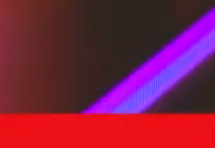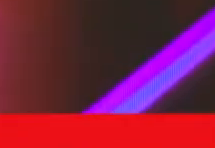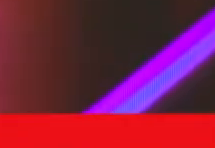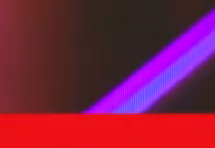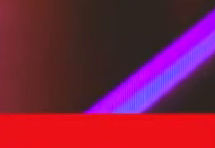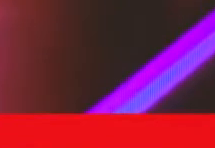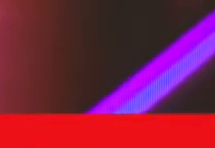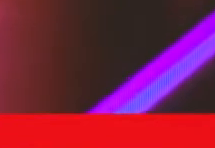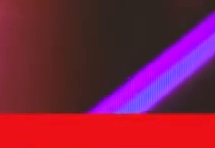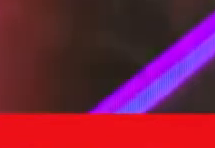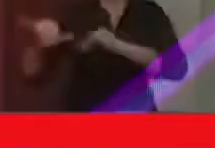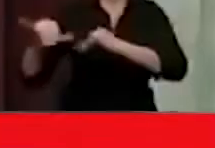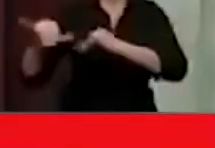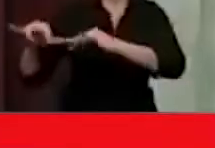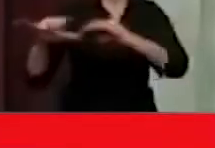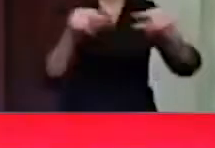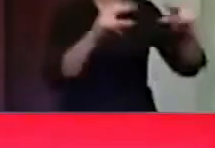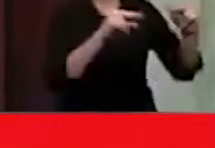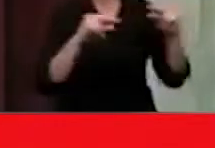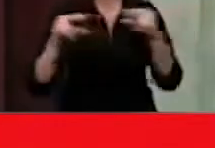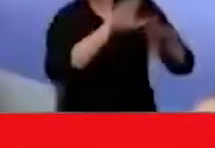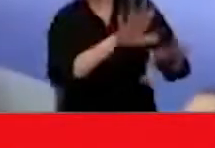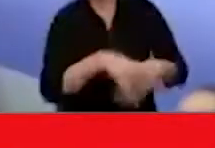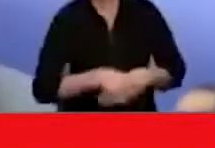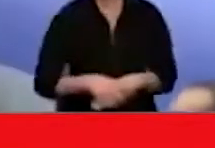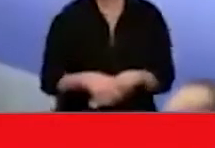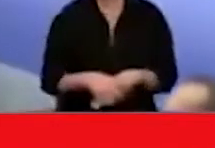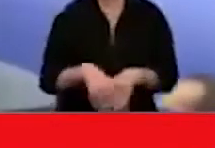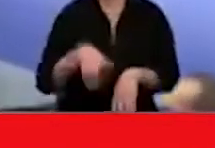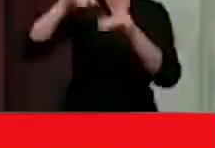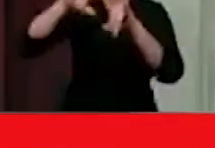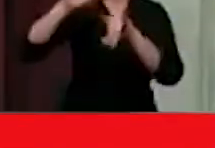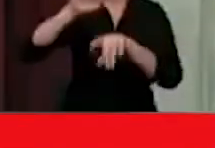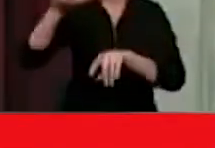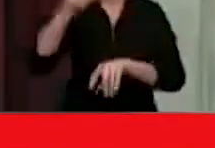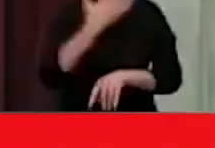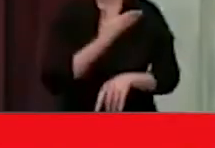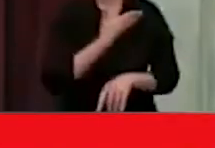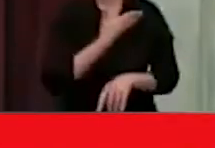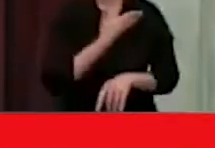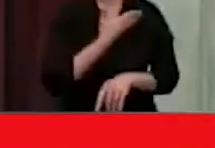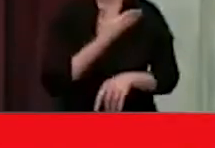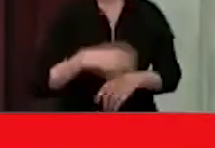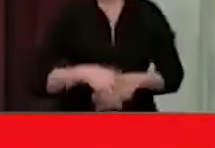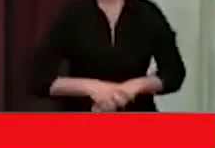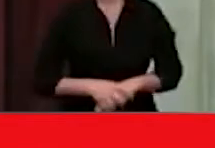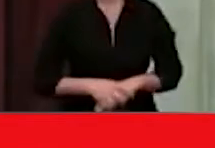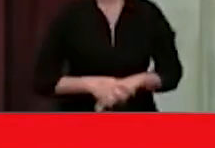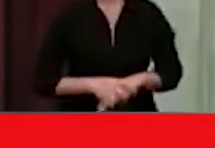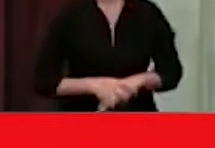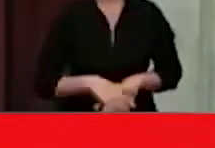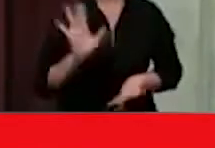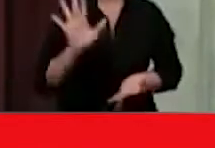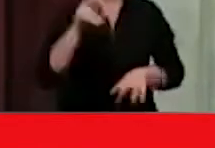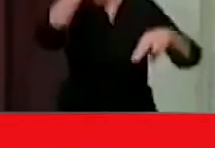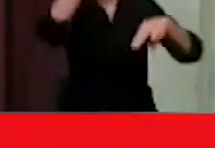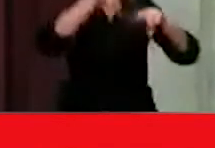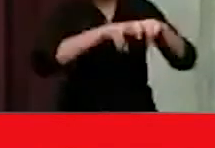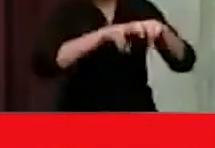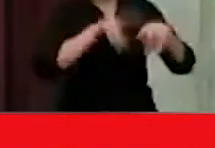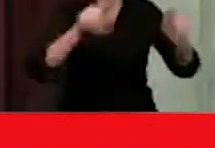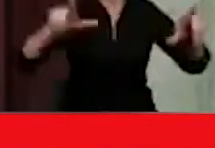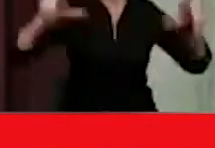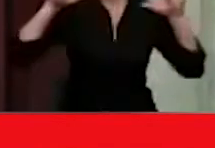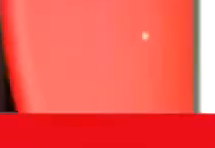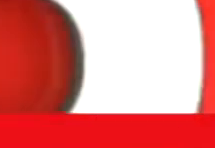waldo wolff diputado wolf diputado wolf siéntese que igual sale en la tele lo